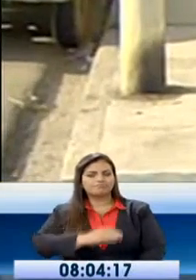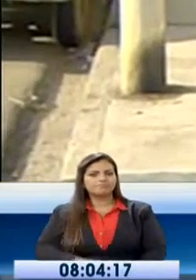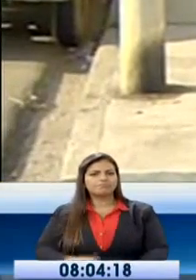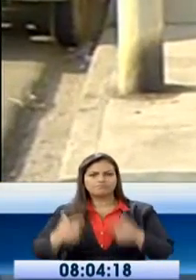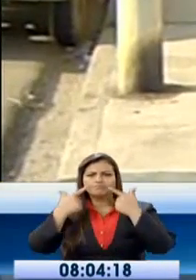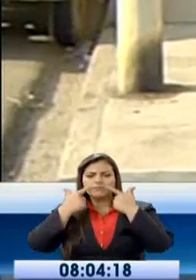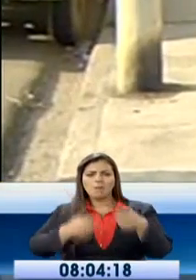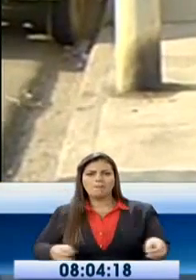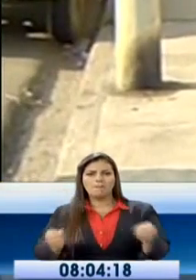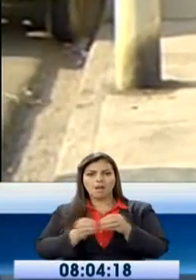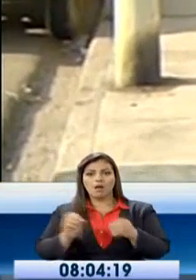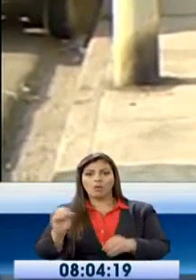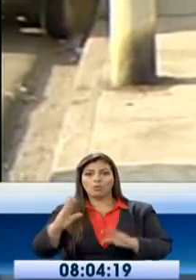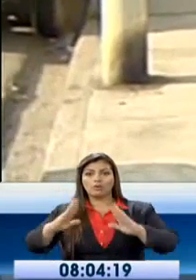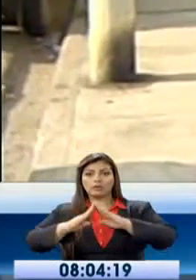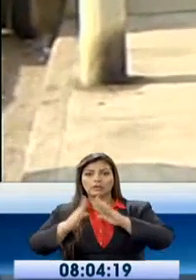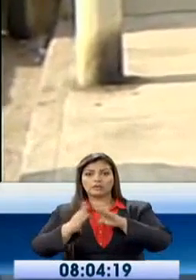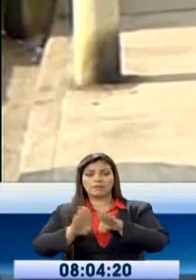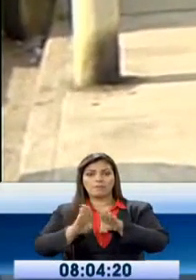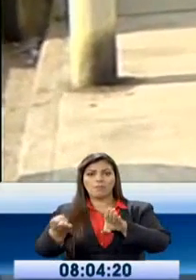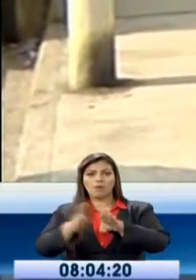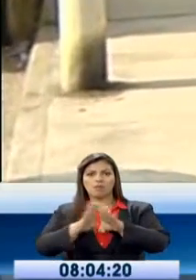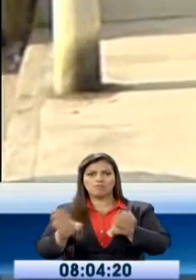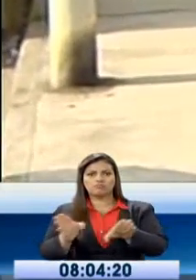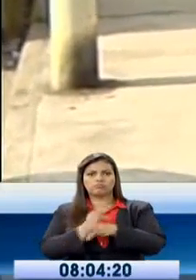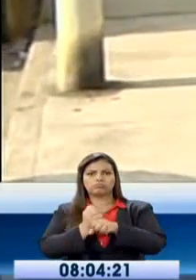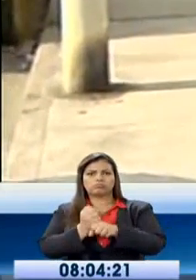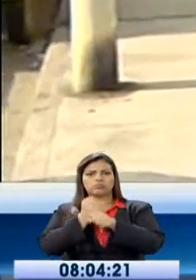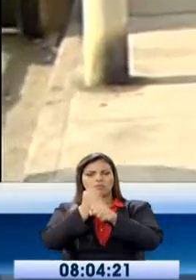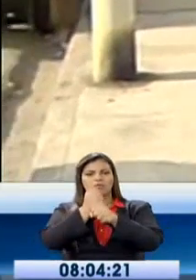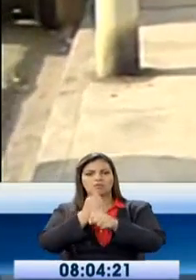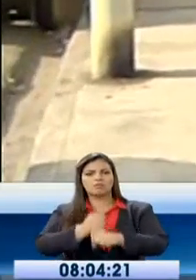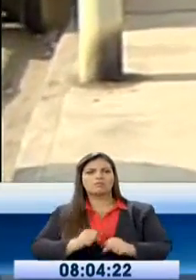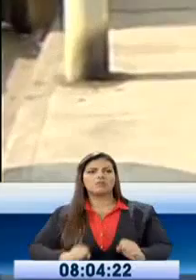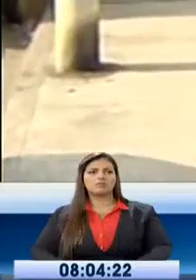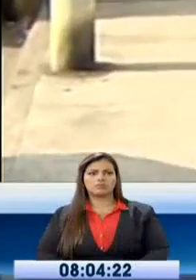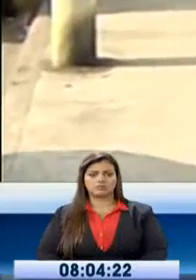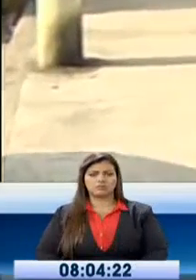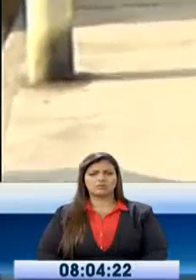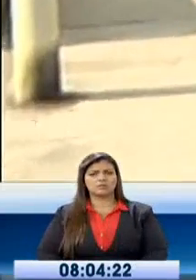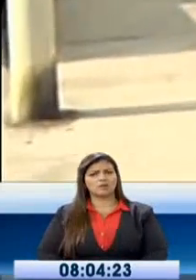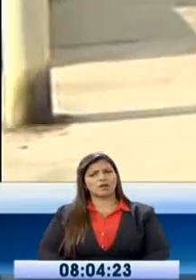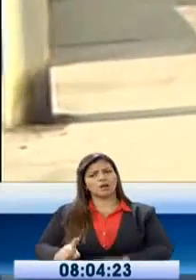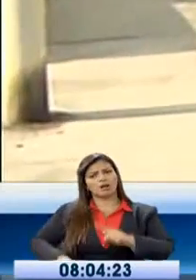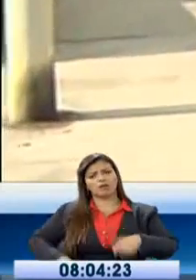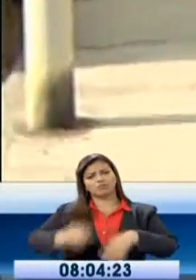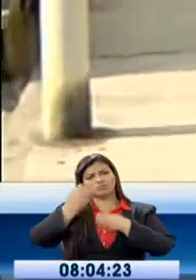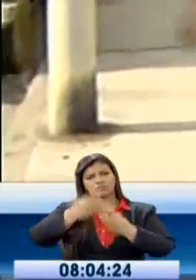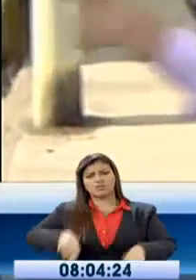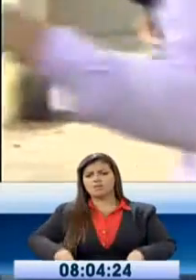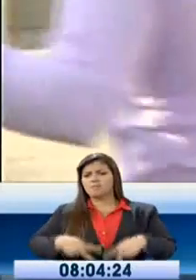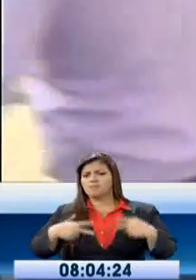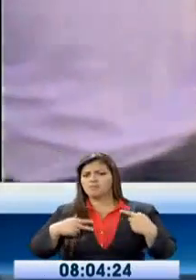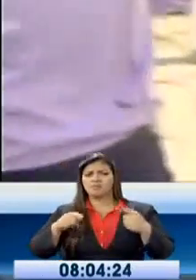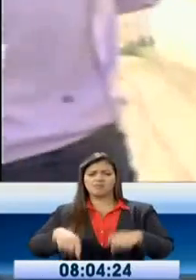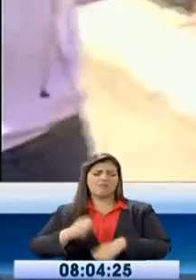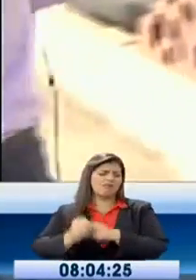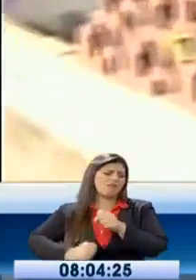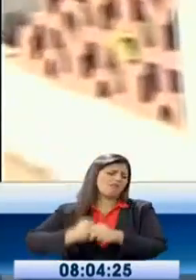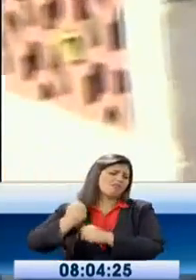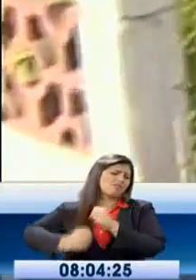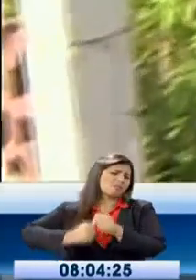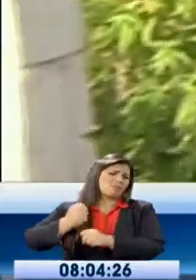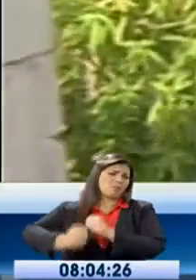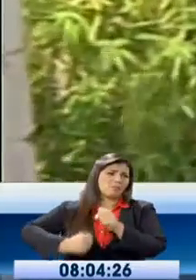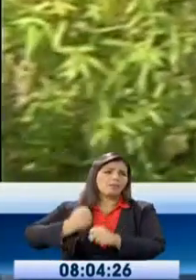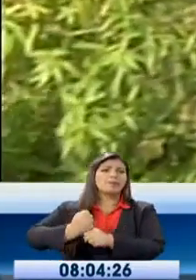contaban más temprano de que este es el barrio de estas personas que han vivido aquí por décadas. Sin embargo, ahora al parecer ya ni en